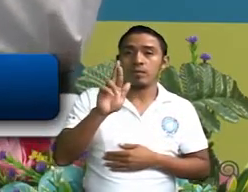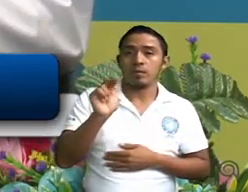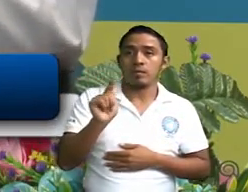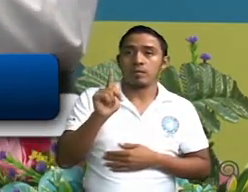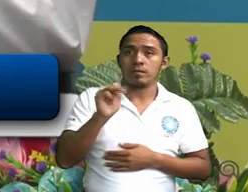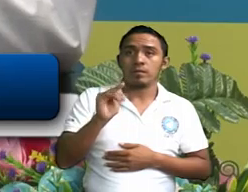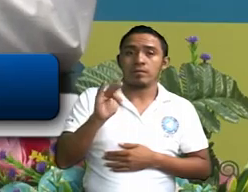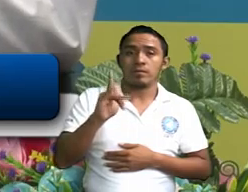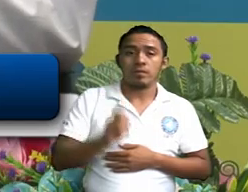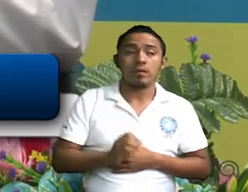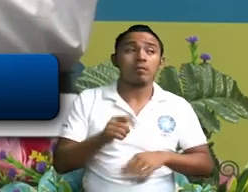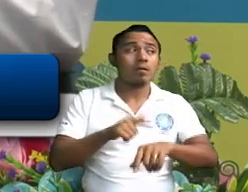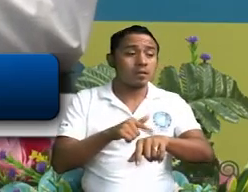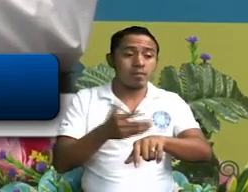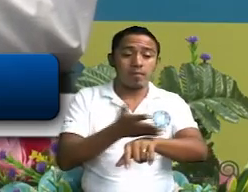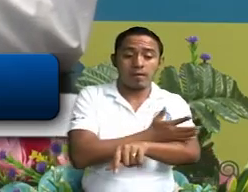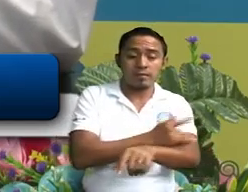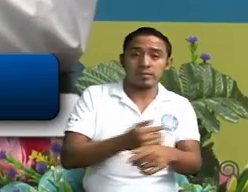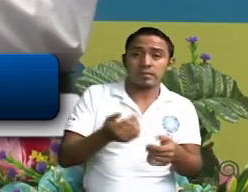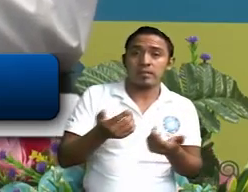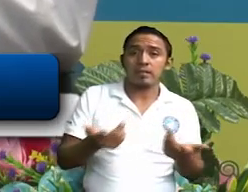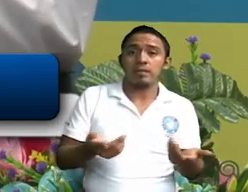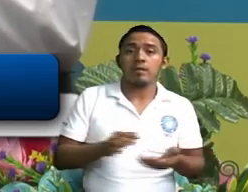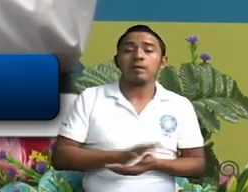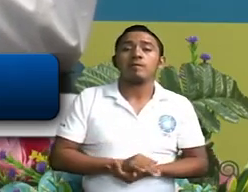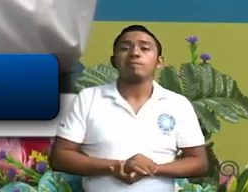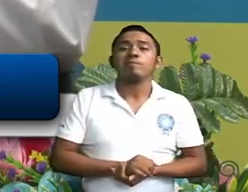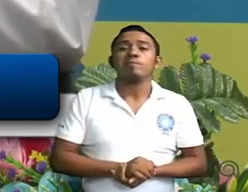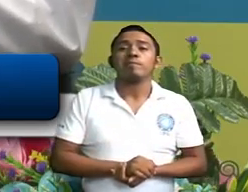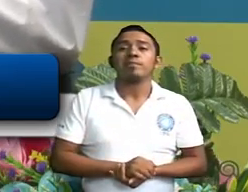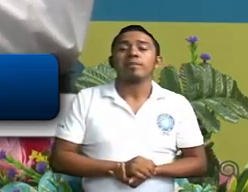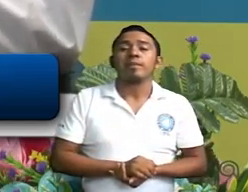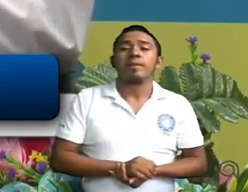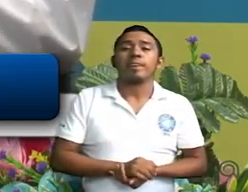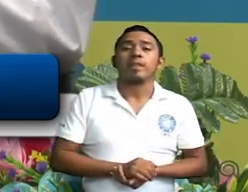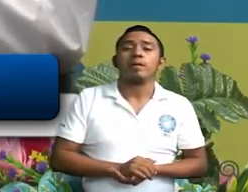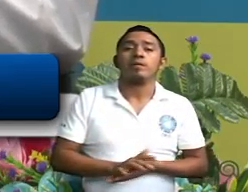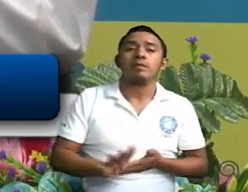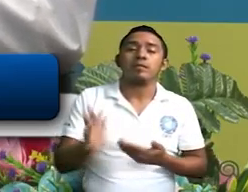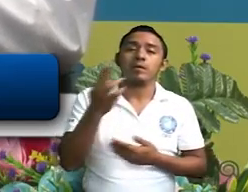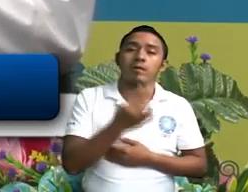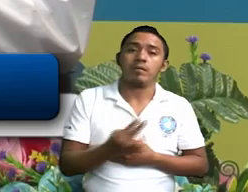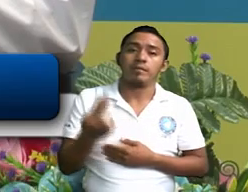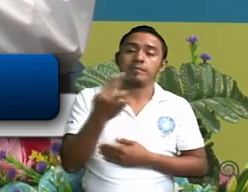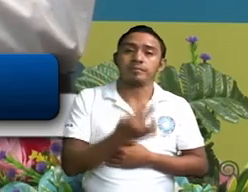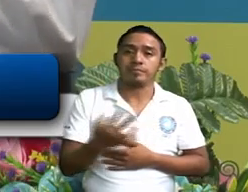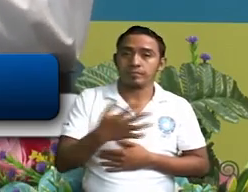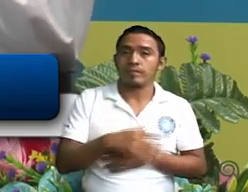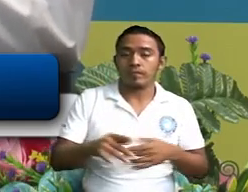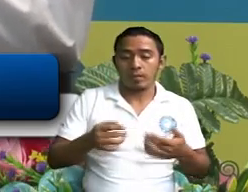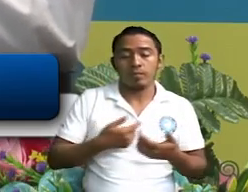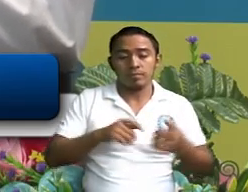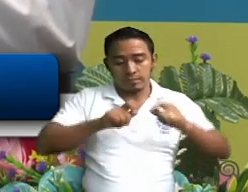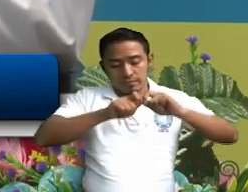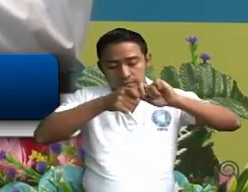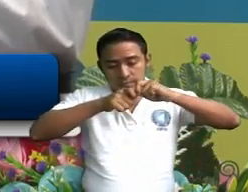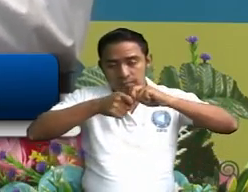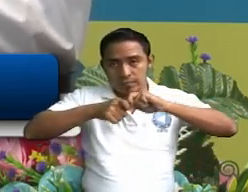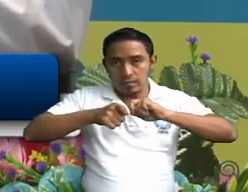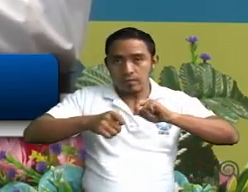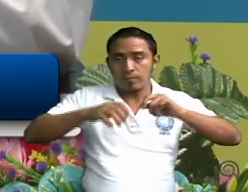más temprana es la lesión, generalmente se ocupa y se utiliza en lo que son la reparación